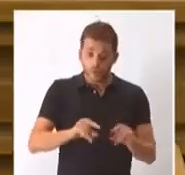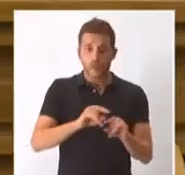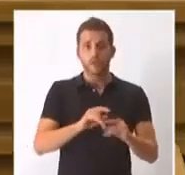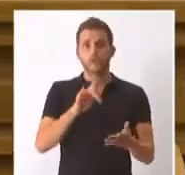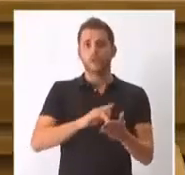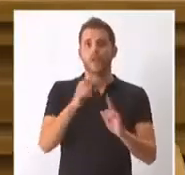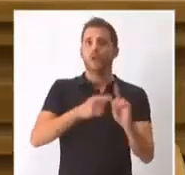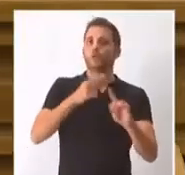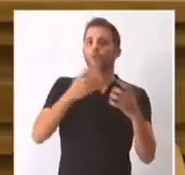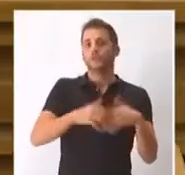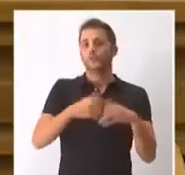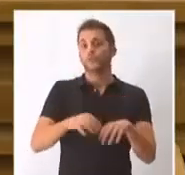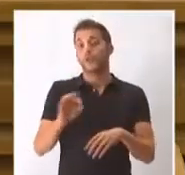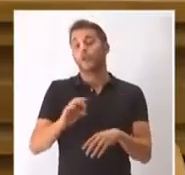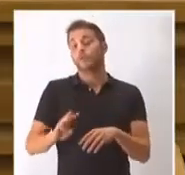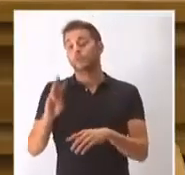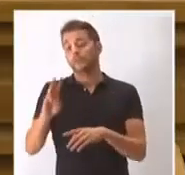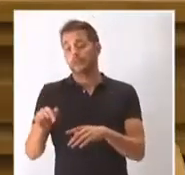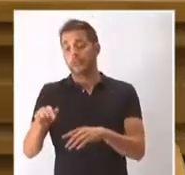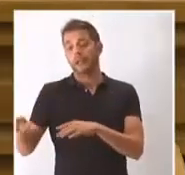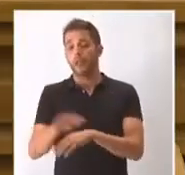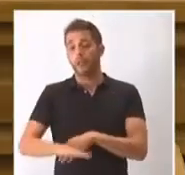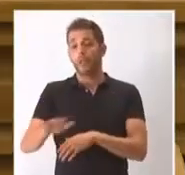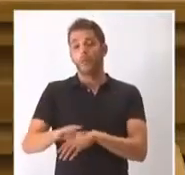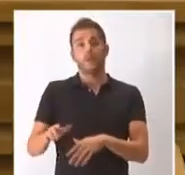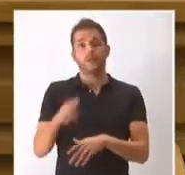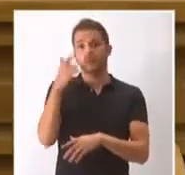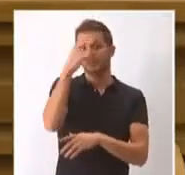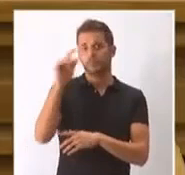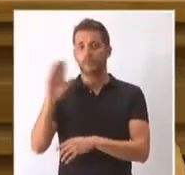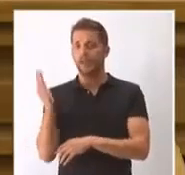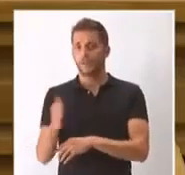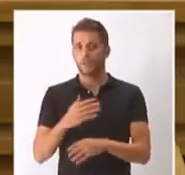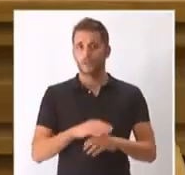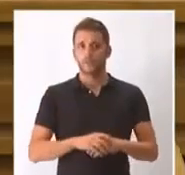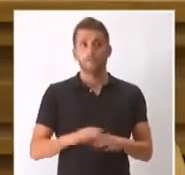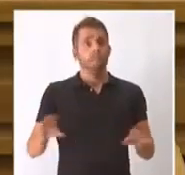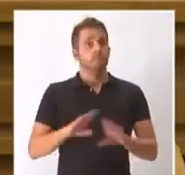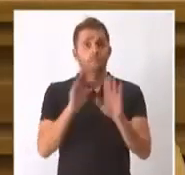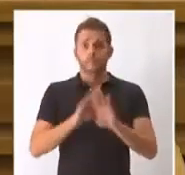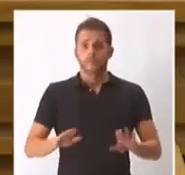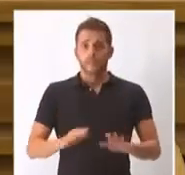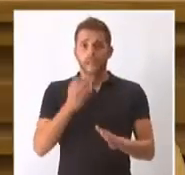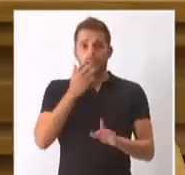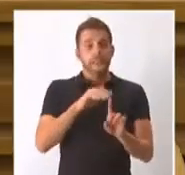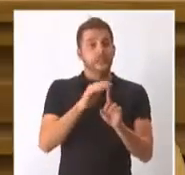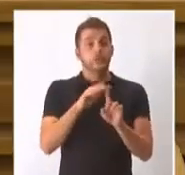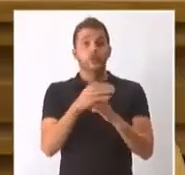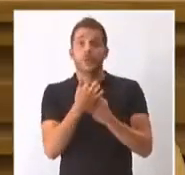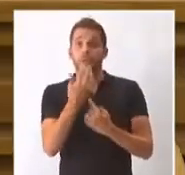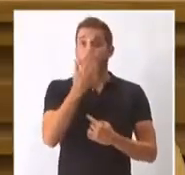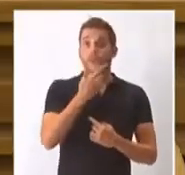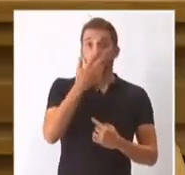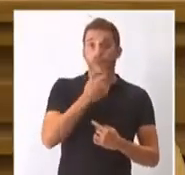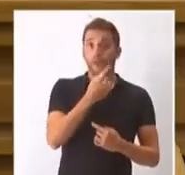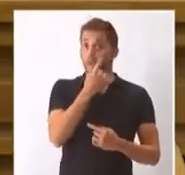terciarios y que se sitúan como digo en las zonas afectadas en fin por si tienen algún caso conocido de notarios y registradores